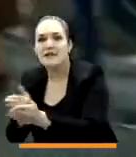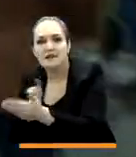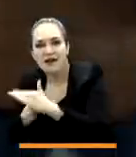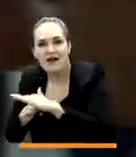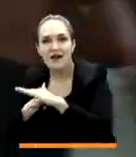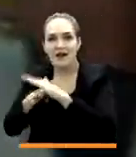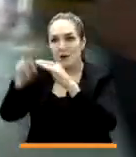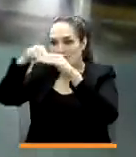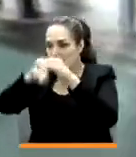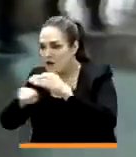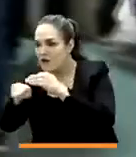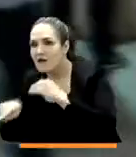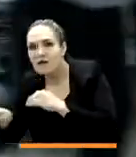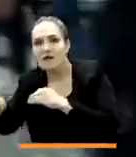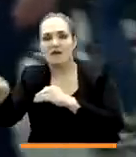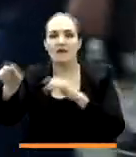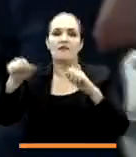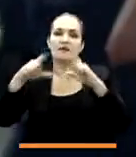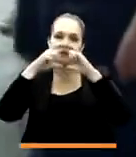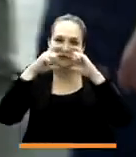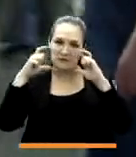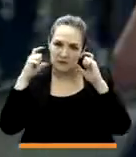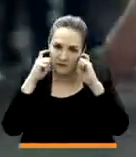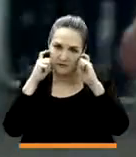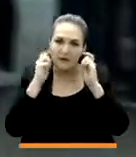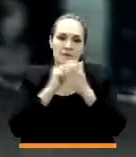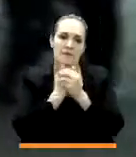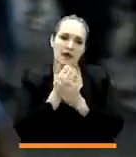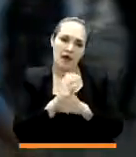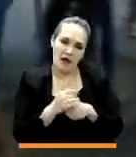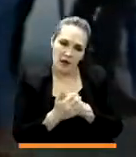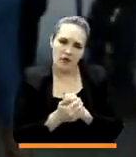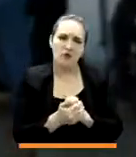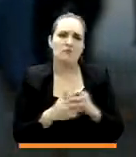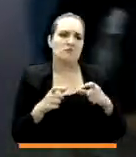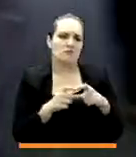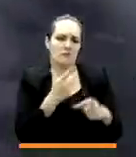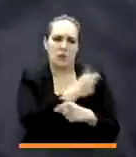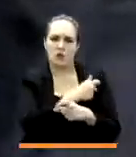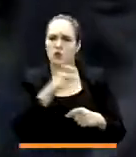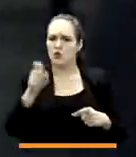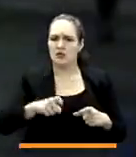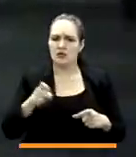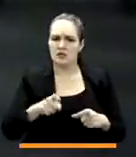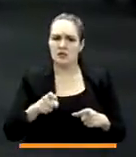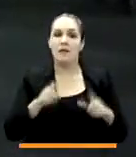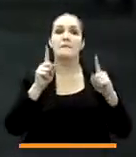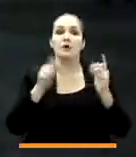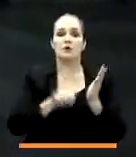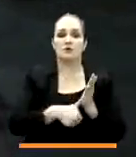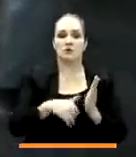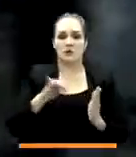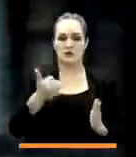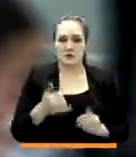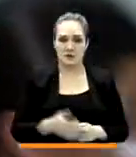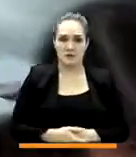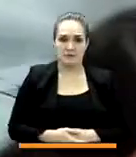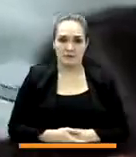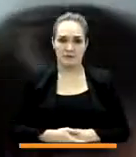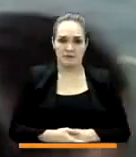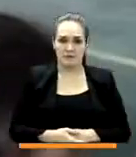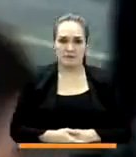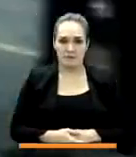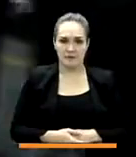medidas de bioseguridad, como el uso del tapabocas, el lavado de manos y también el distanciamiento social. Cabe destacar,